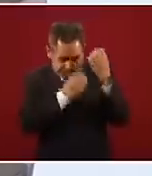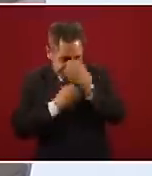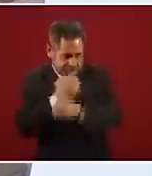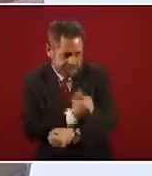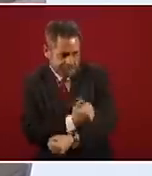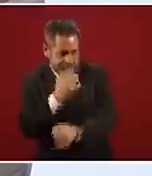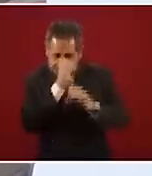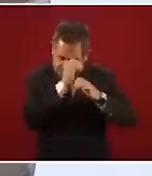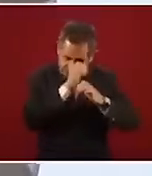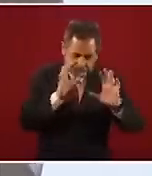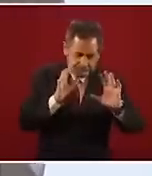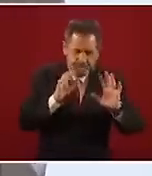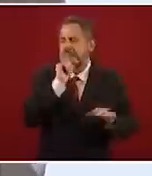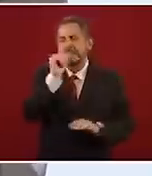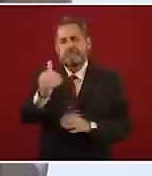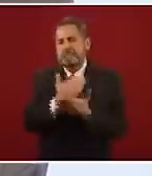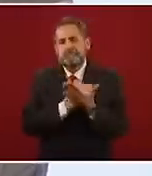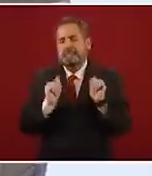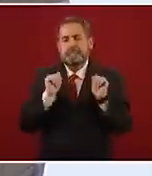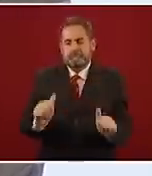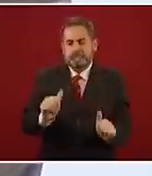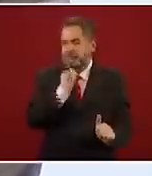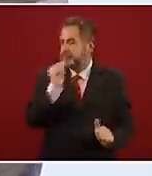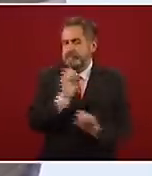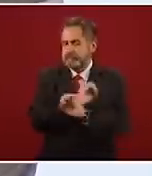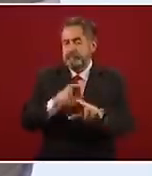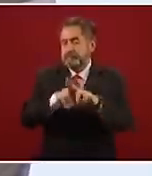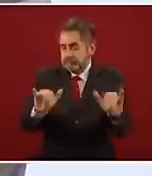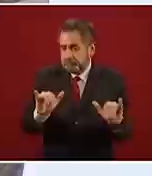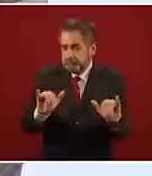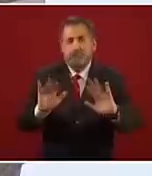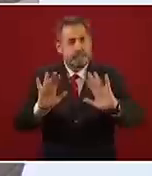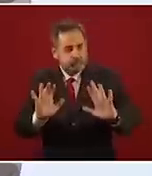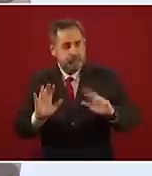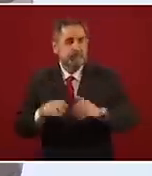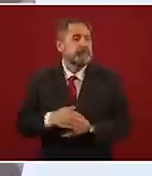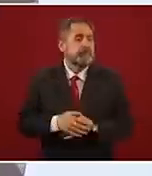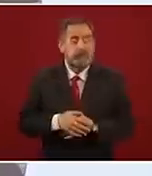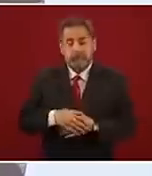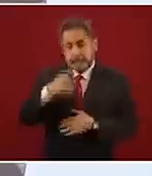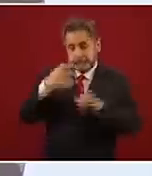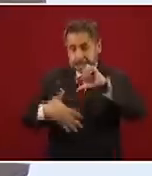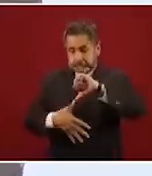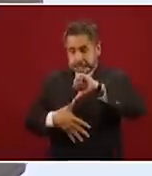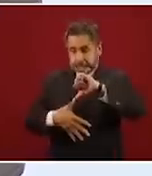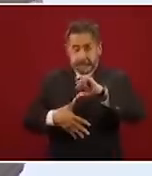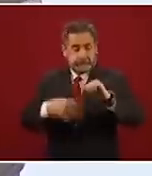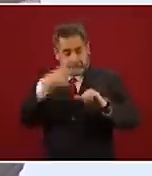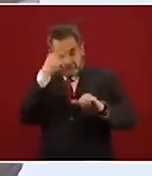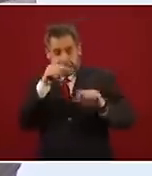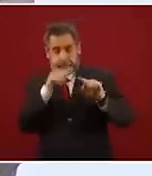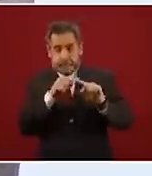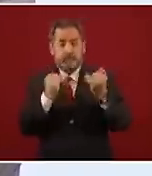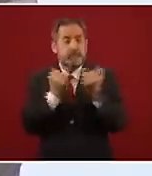y se han descartado. Lo que decía el presidente es importante destacarlo, México en la región de América, al mismo tiempo que